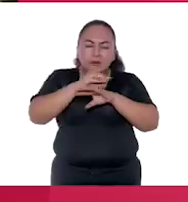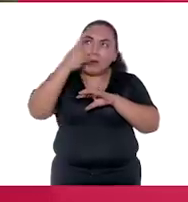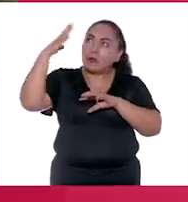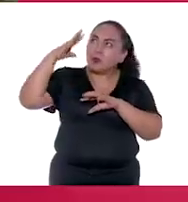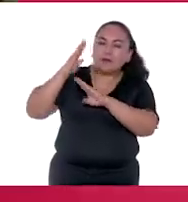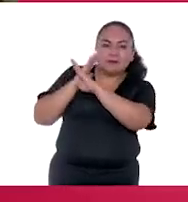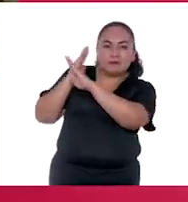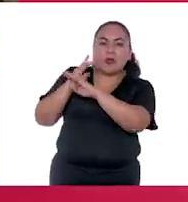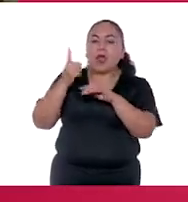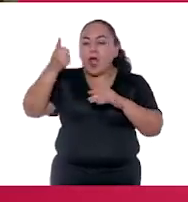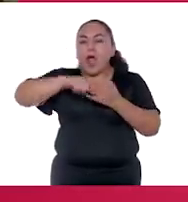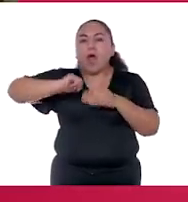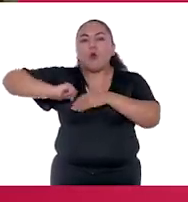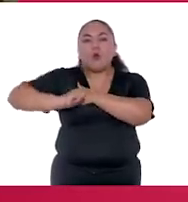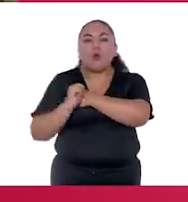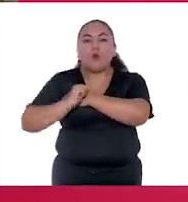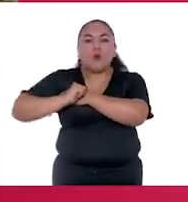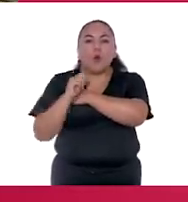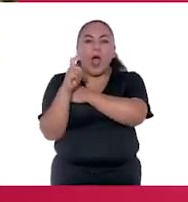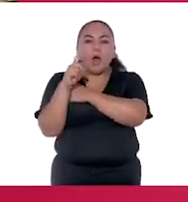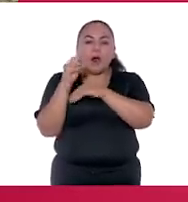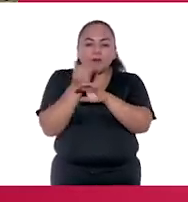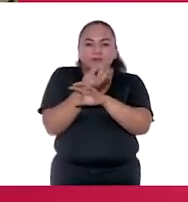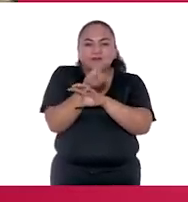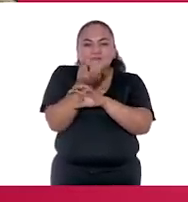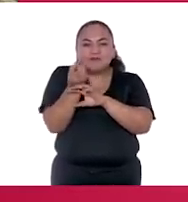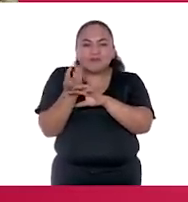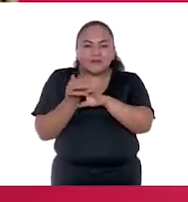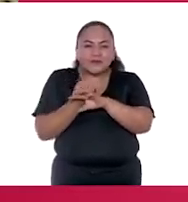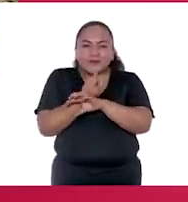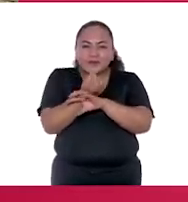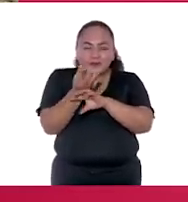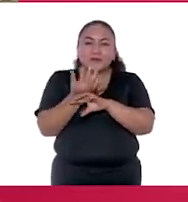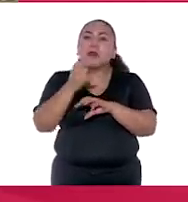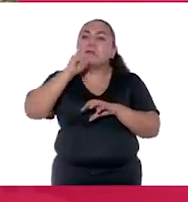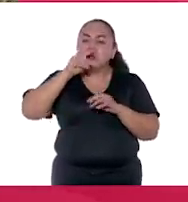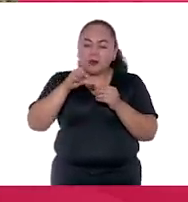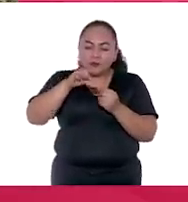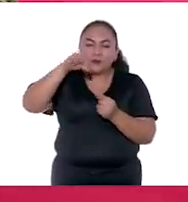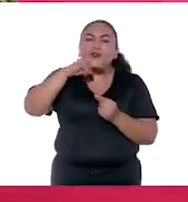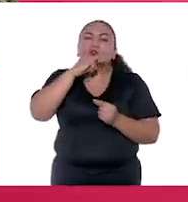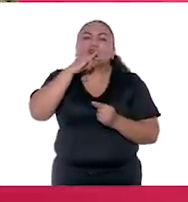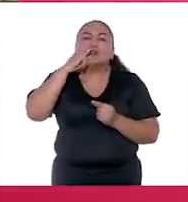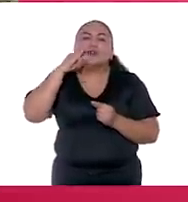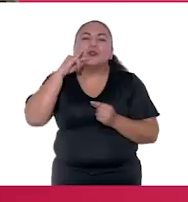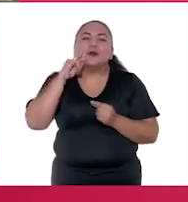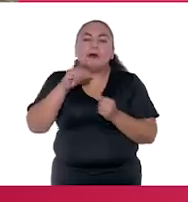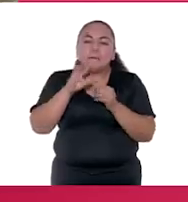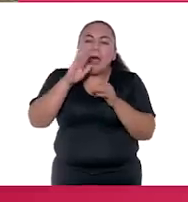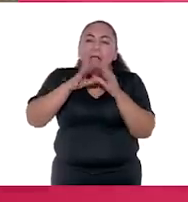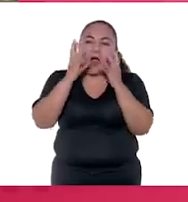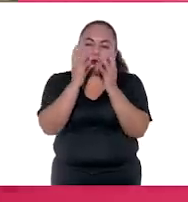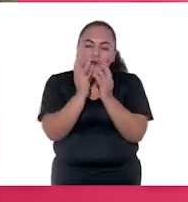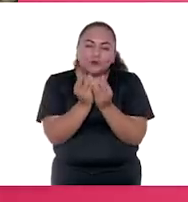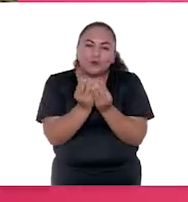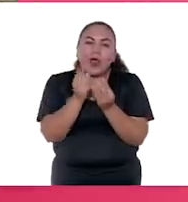y guardar humedad. También nos encontramos con los llamados chilitos, que son unas biznagas más